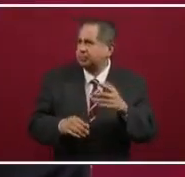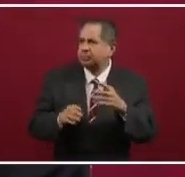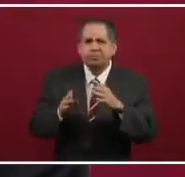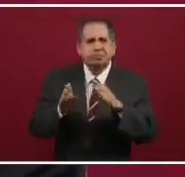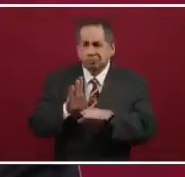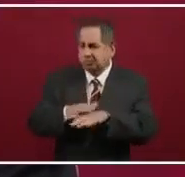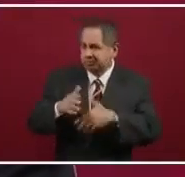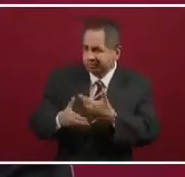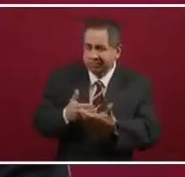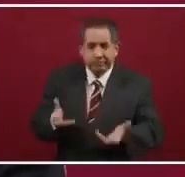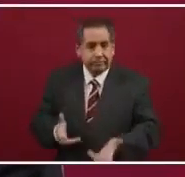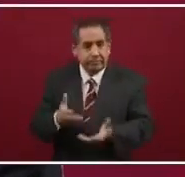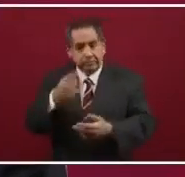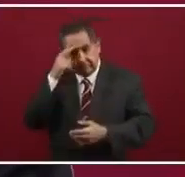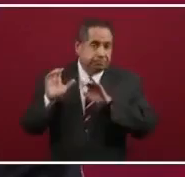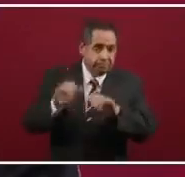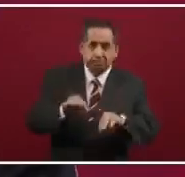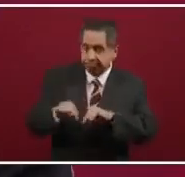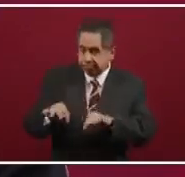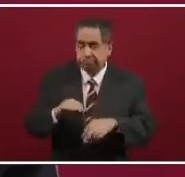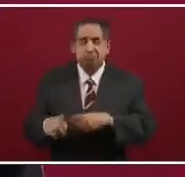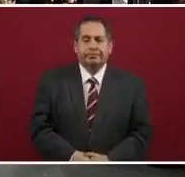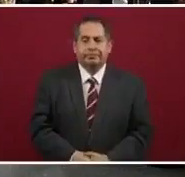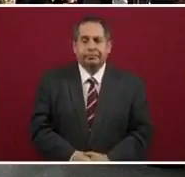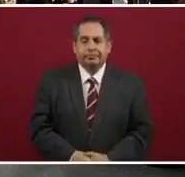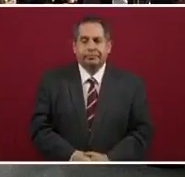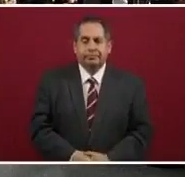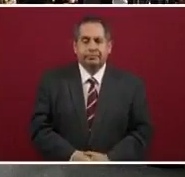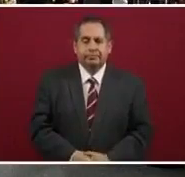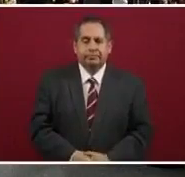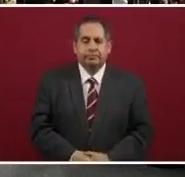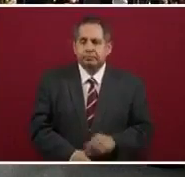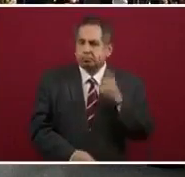productivas en México, para crear empleos, para que haya bienestar.